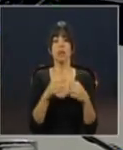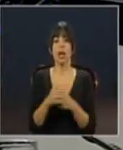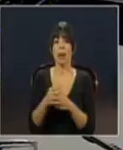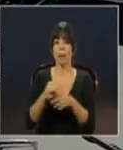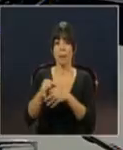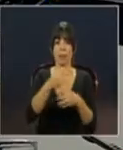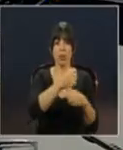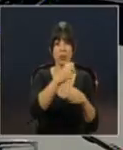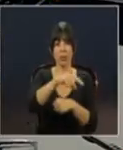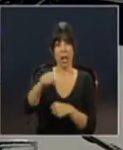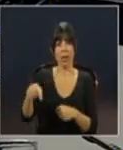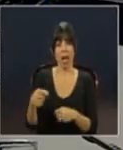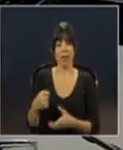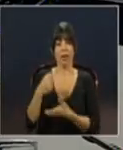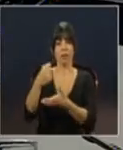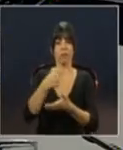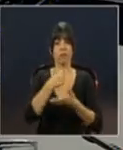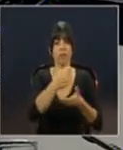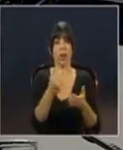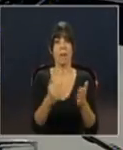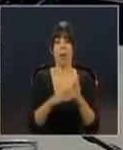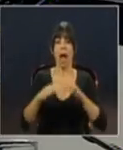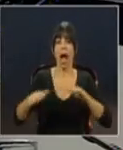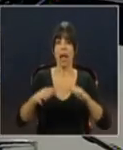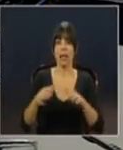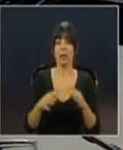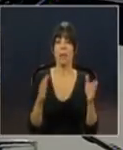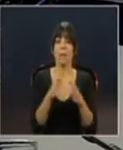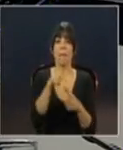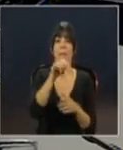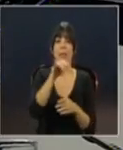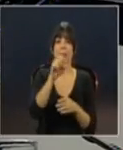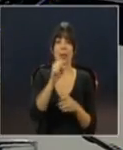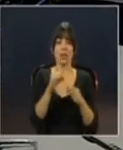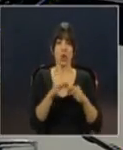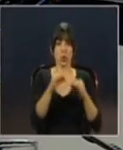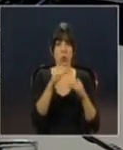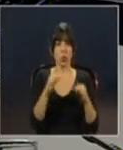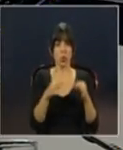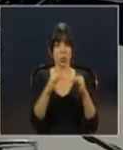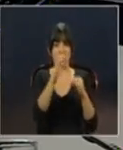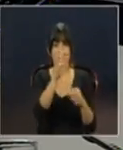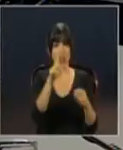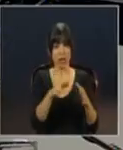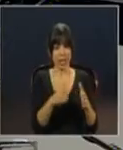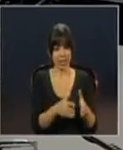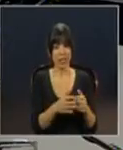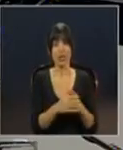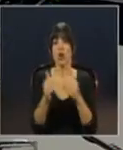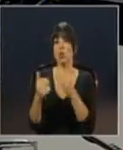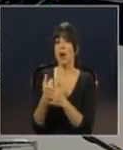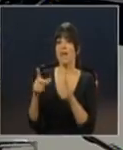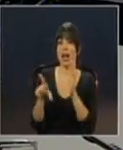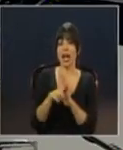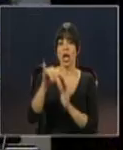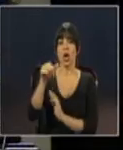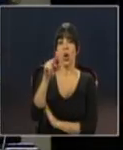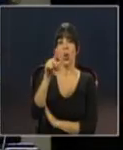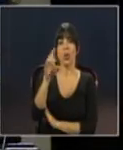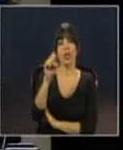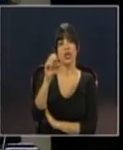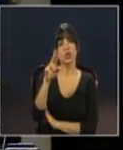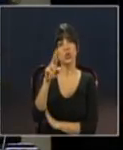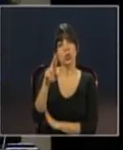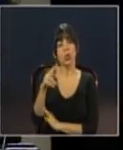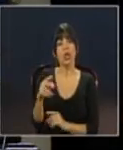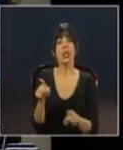a la que permite la reactivación de las MIPYMES del sector turístico costarricense, la nueva ley de Judesur